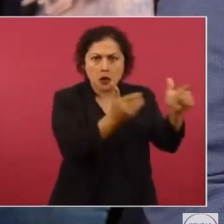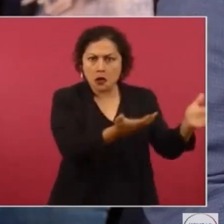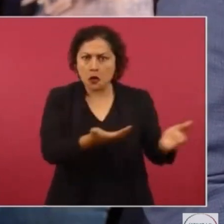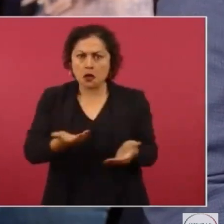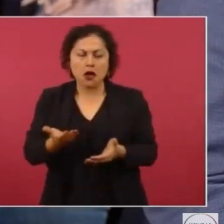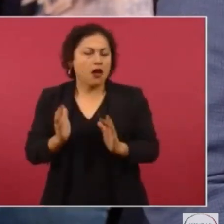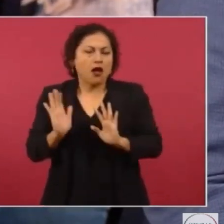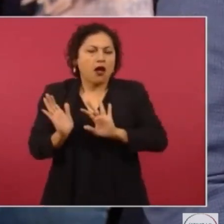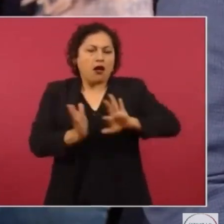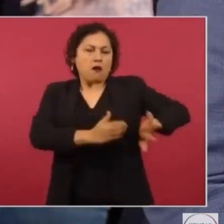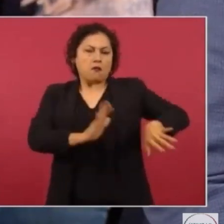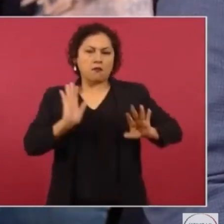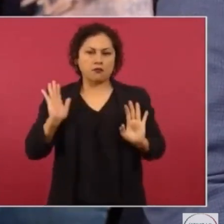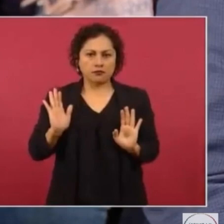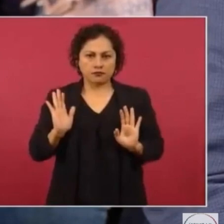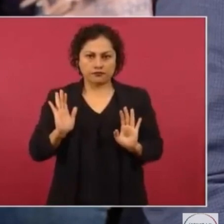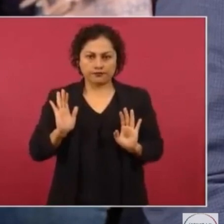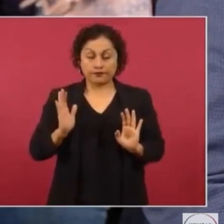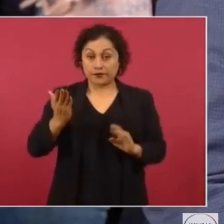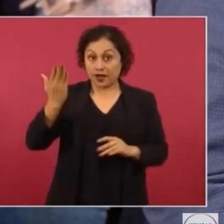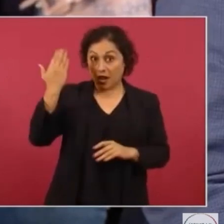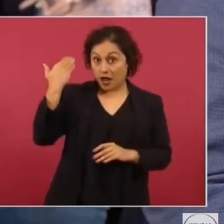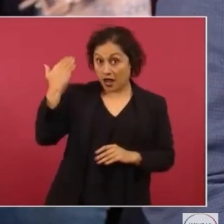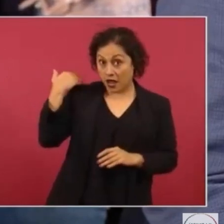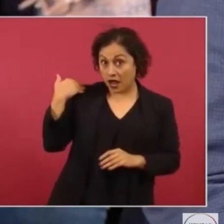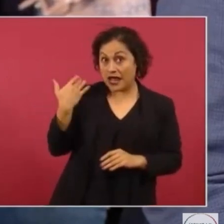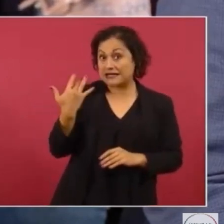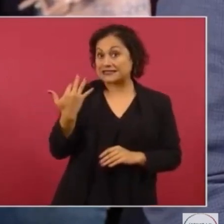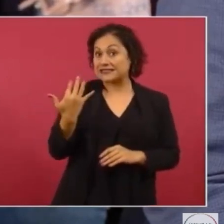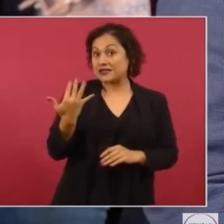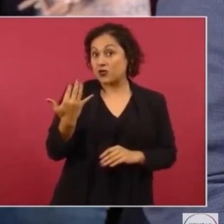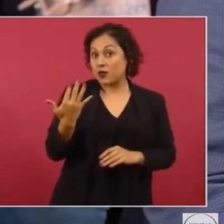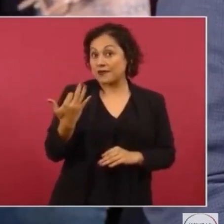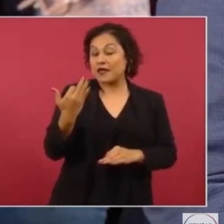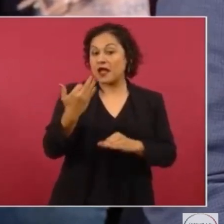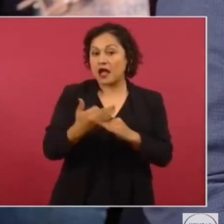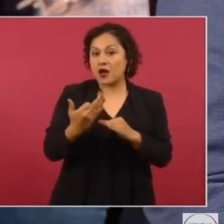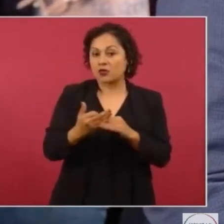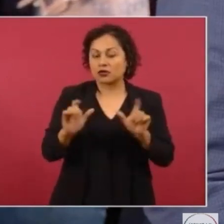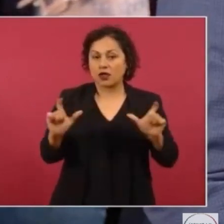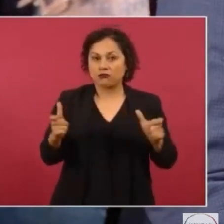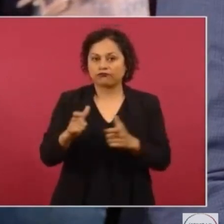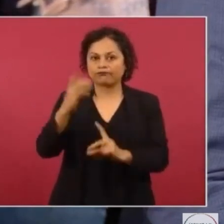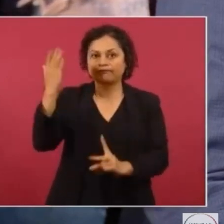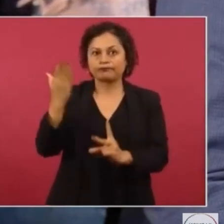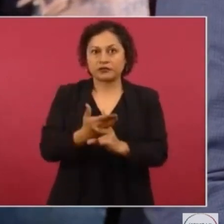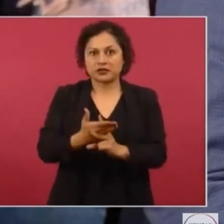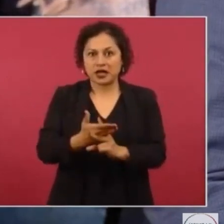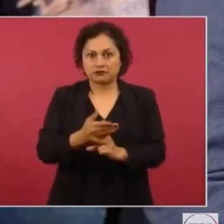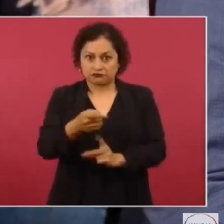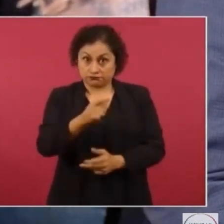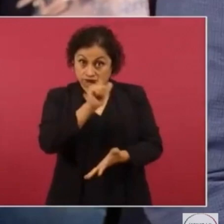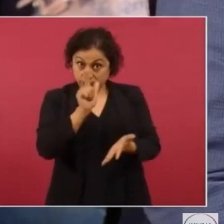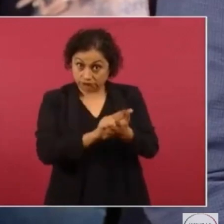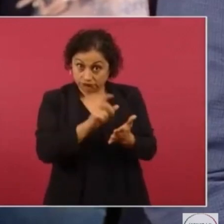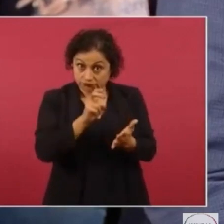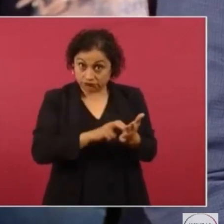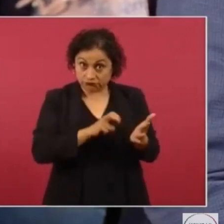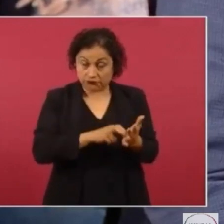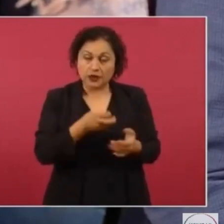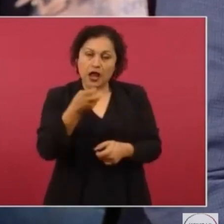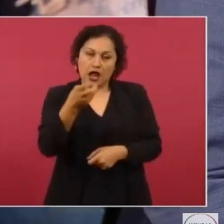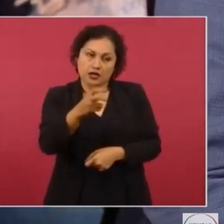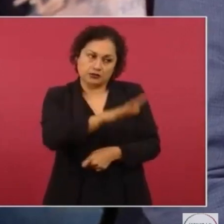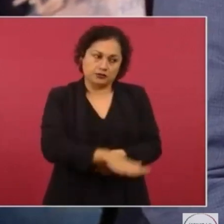minoritarias. Anteriormente eran 50, se redujo a la mitad con esta reforma electoral. Esa es pérdida de derechos